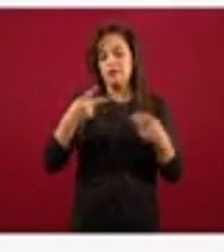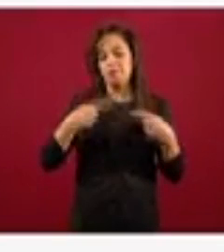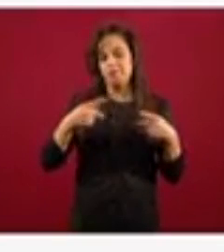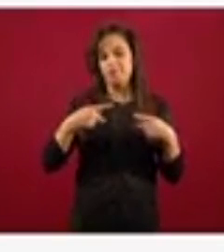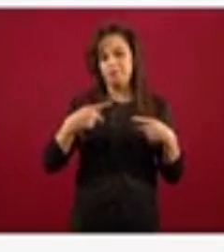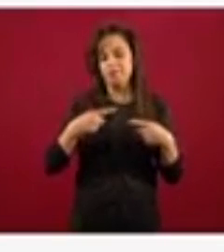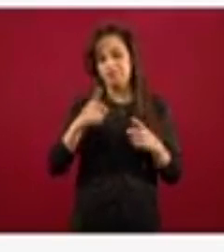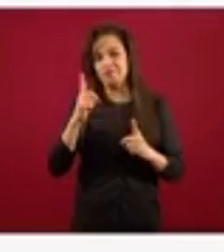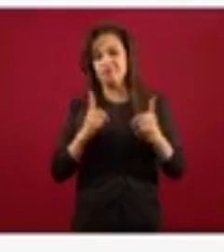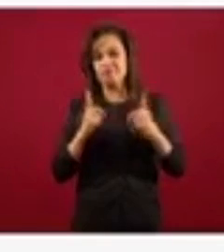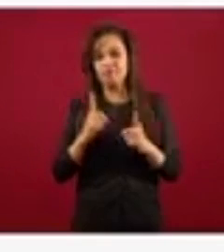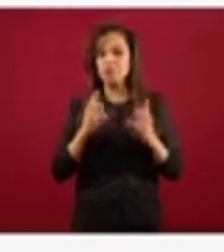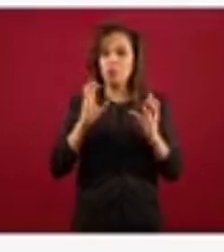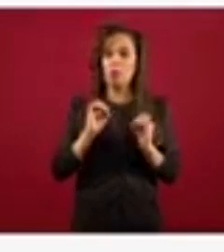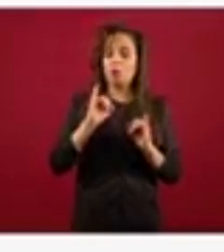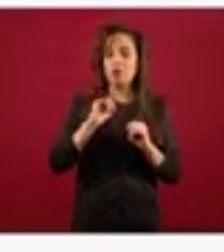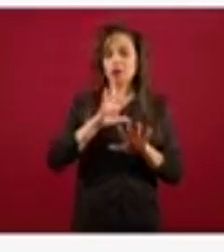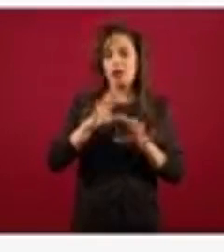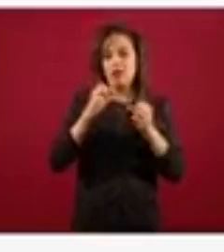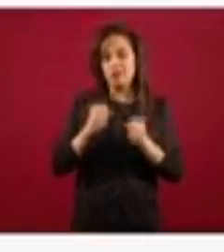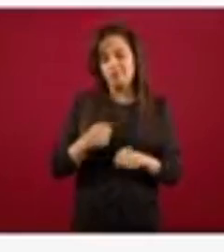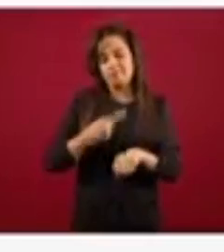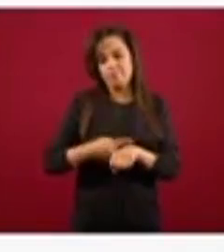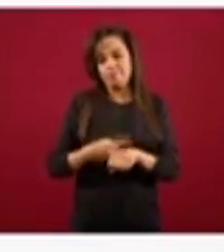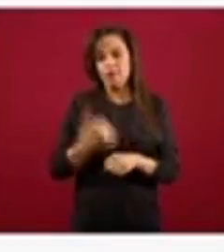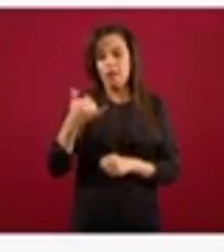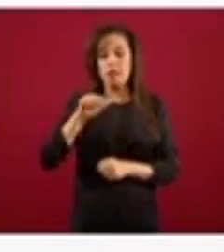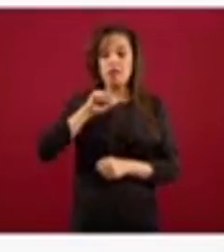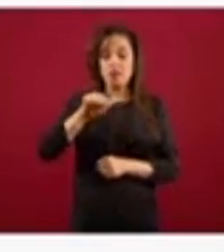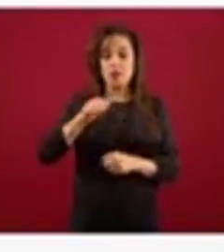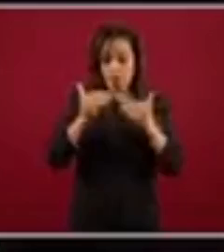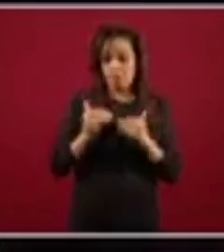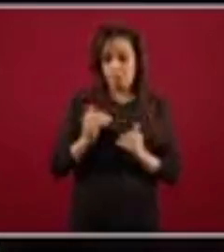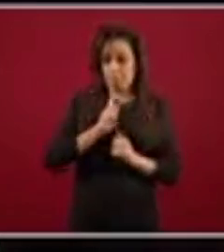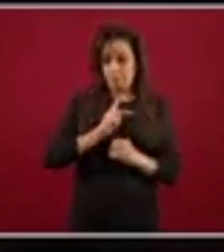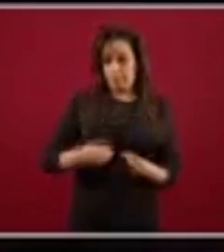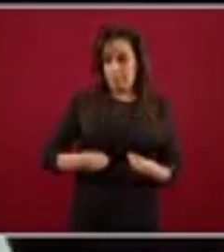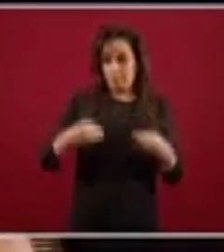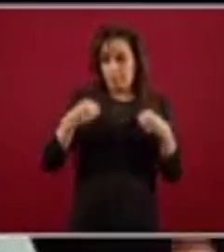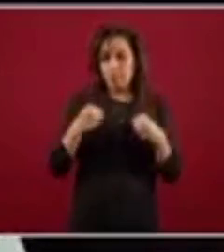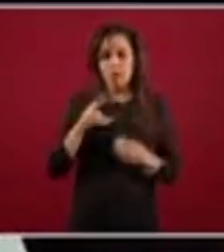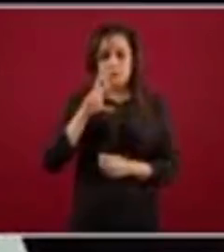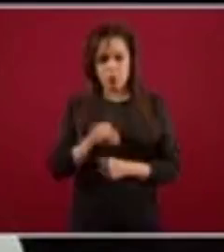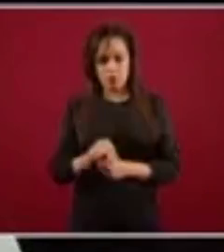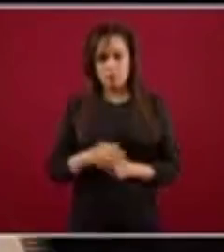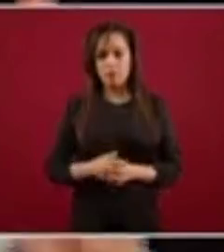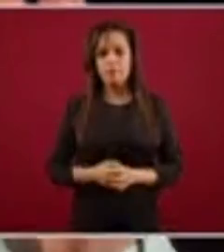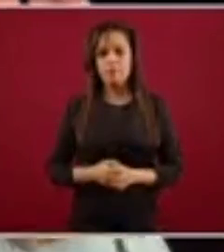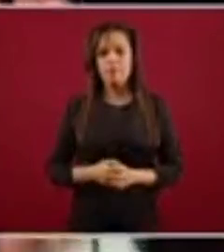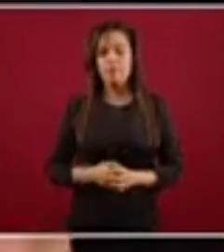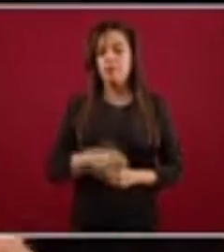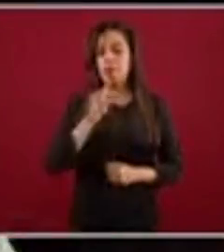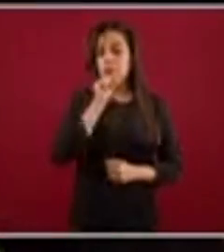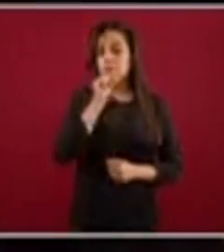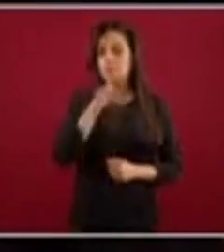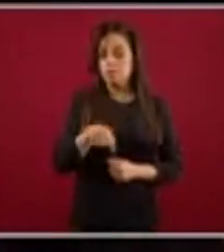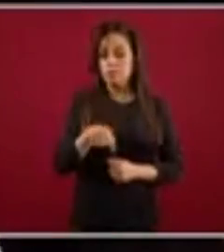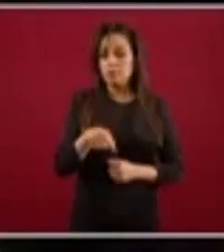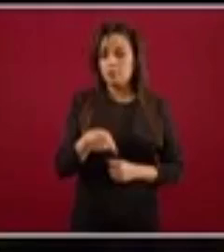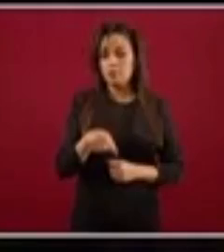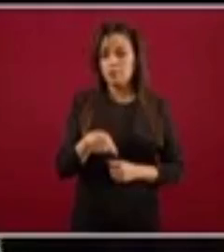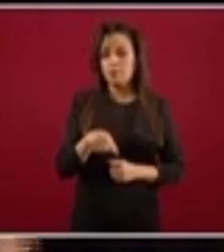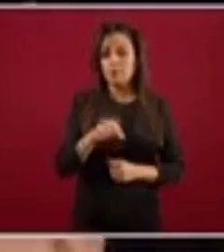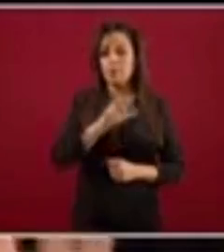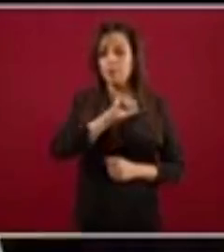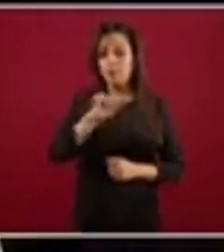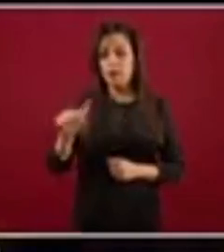a 16 defunciones las que han ocurrido hasta el momento en México. En la medida en que logremos las